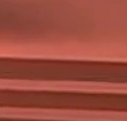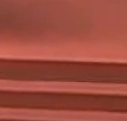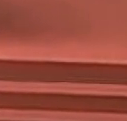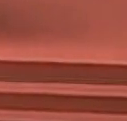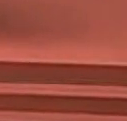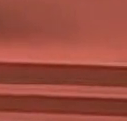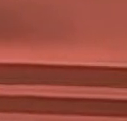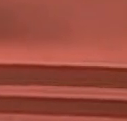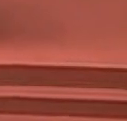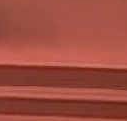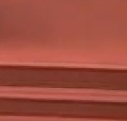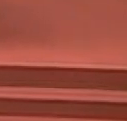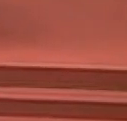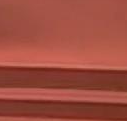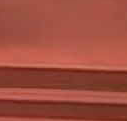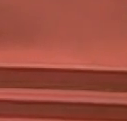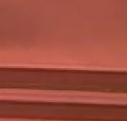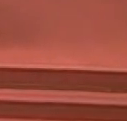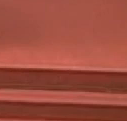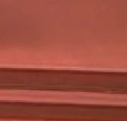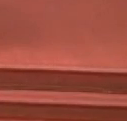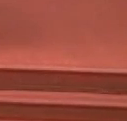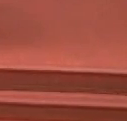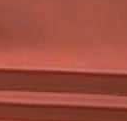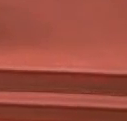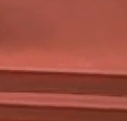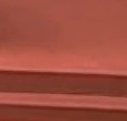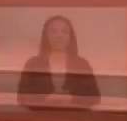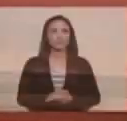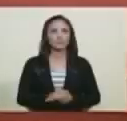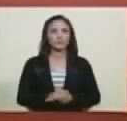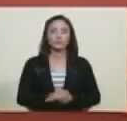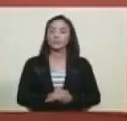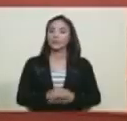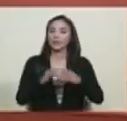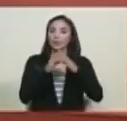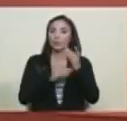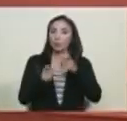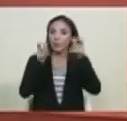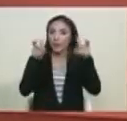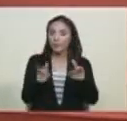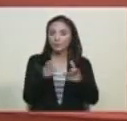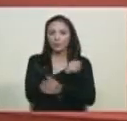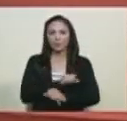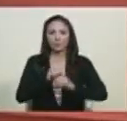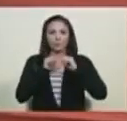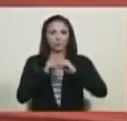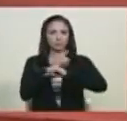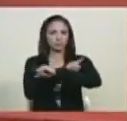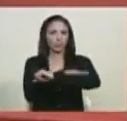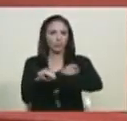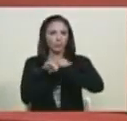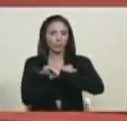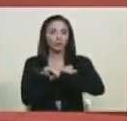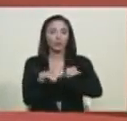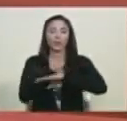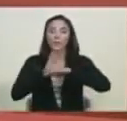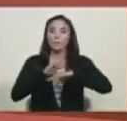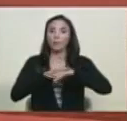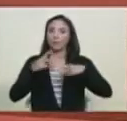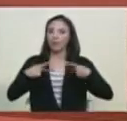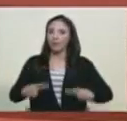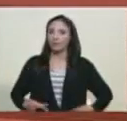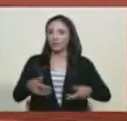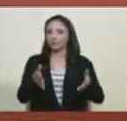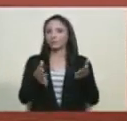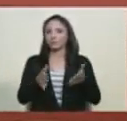vivos y victoriosos estamos todos los venezolanos y venezolanas, porque ha triunfado la vida de